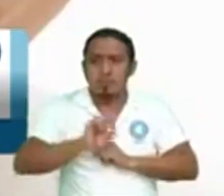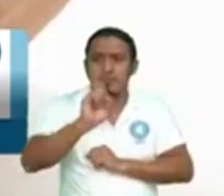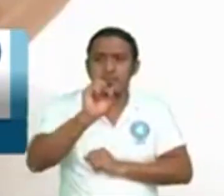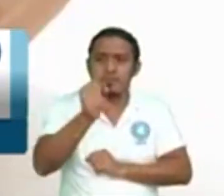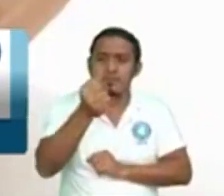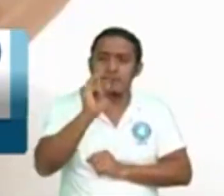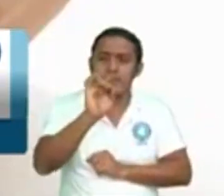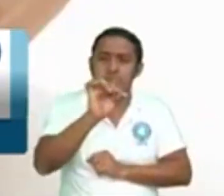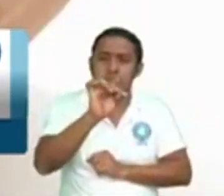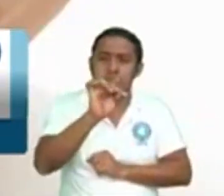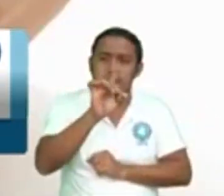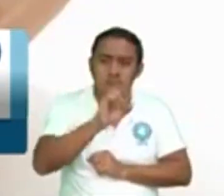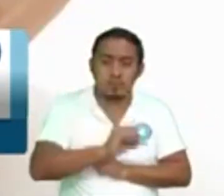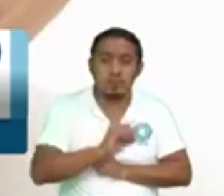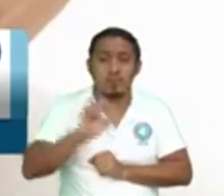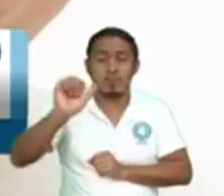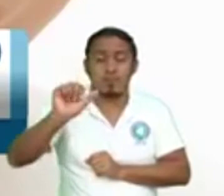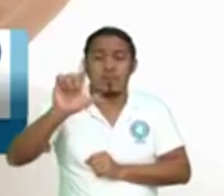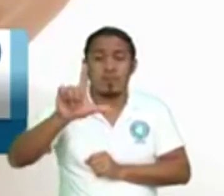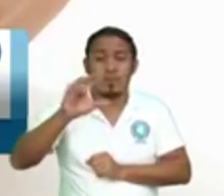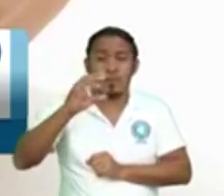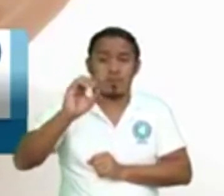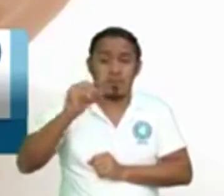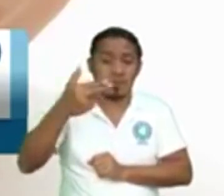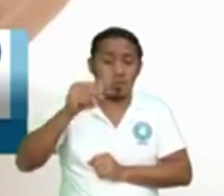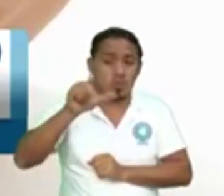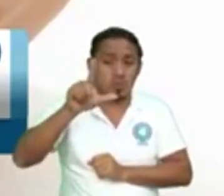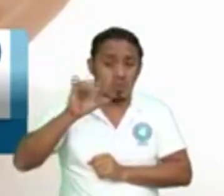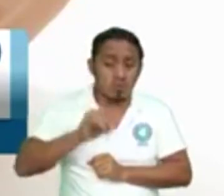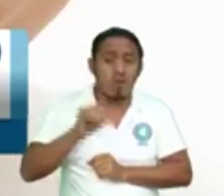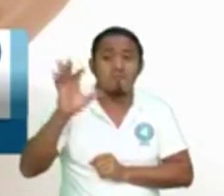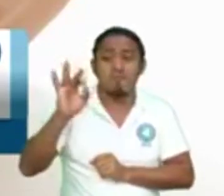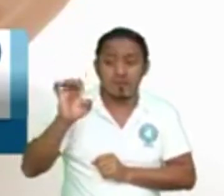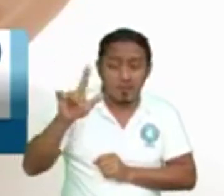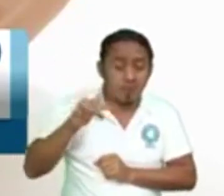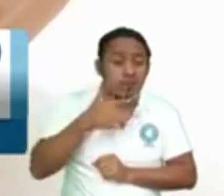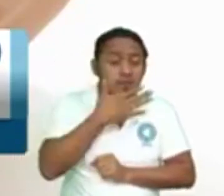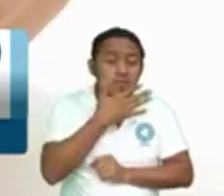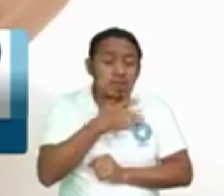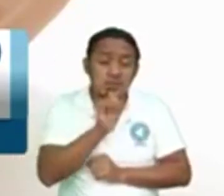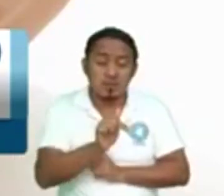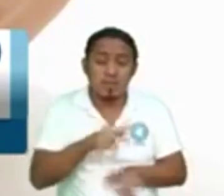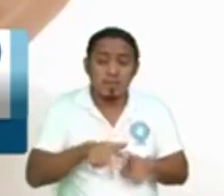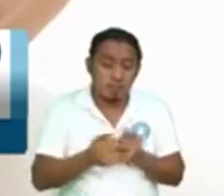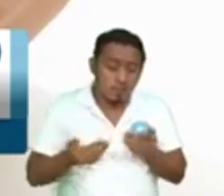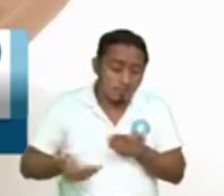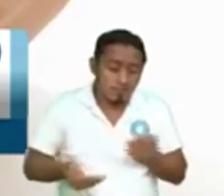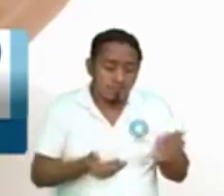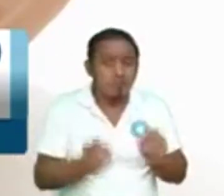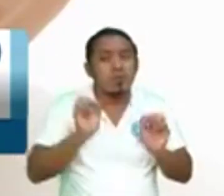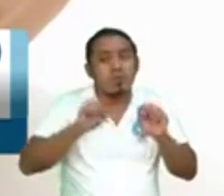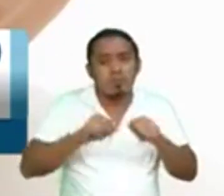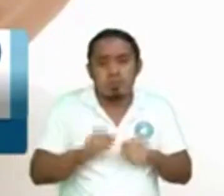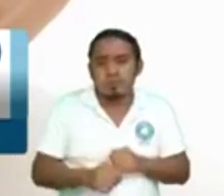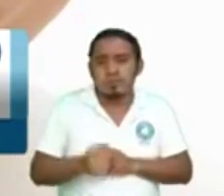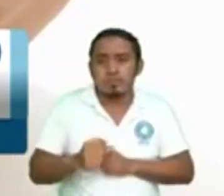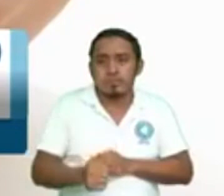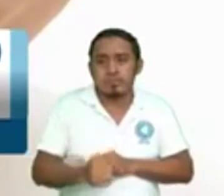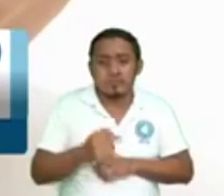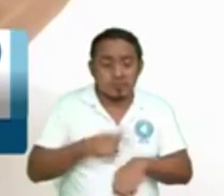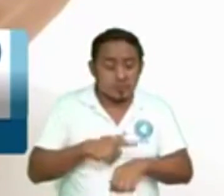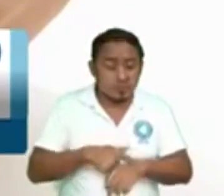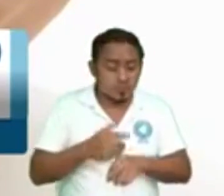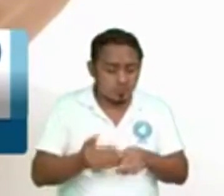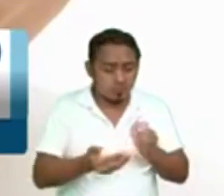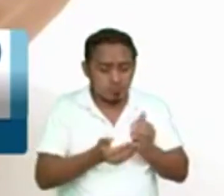alcoholismo fetal es difícil. Entonces lo ves por clínica y eso va no necesariamente desde el recién nacido. Puede ser ya que conforme él vaya